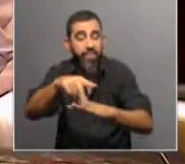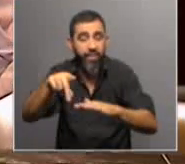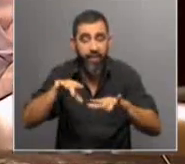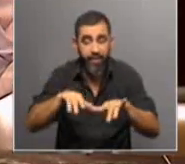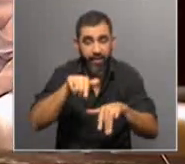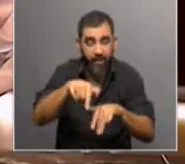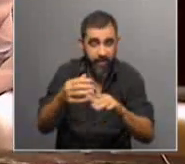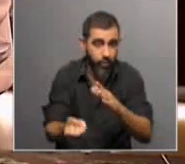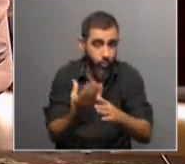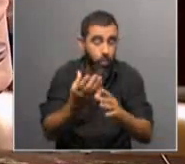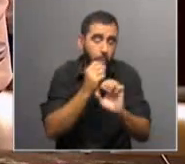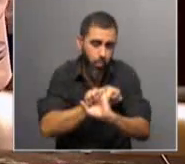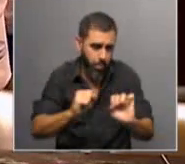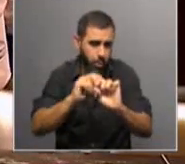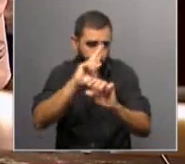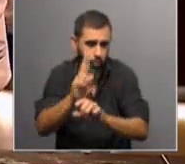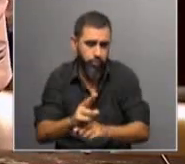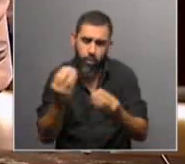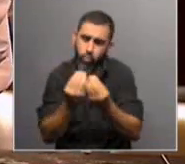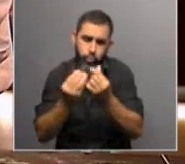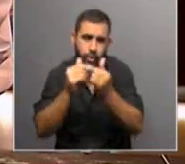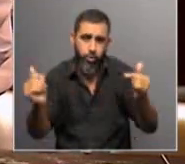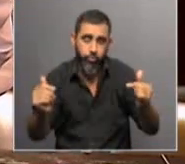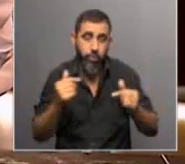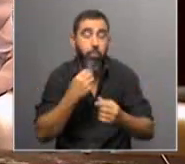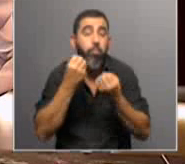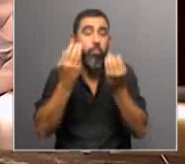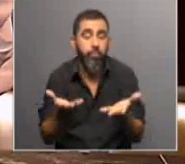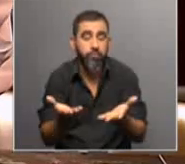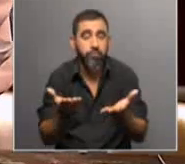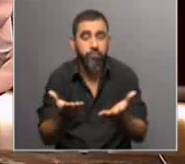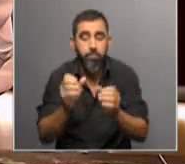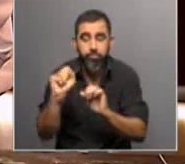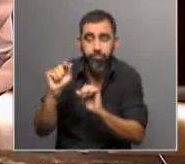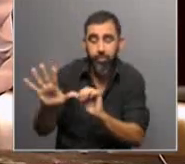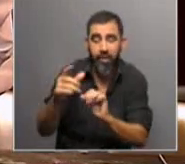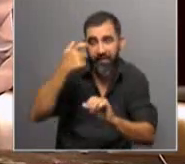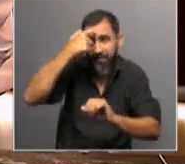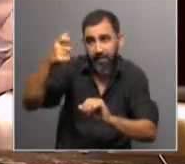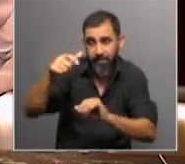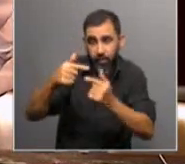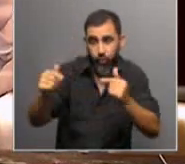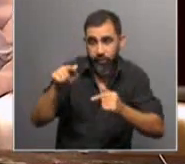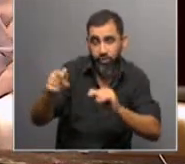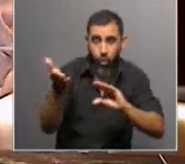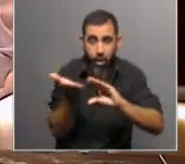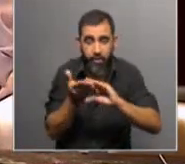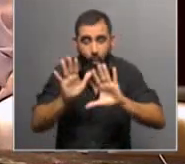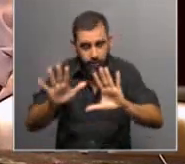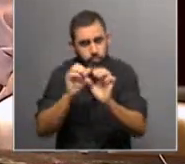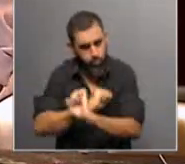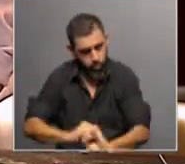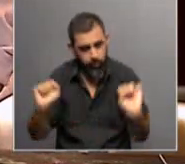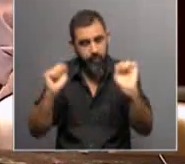que pueden ser empleados para múltiples usos porque las características técnicas de esos archivos así lo